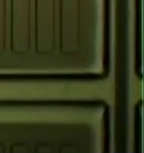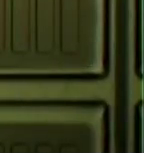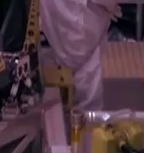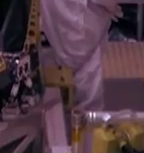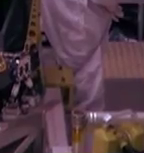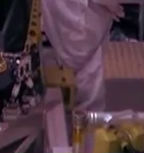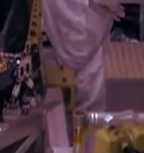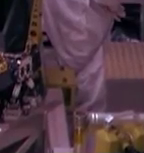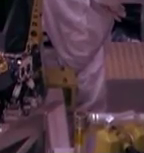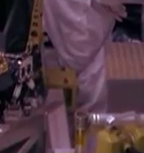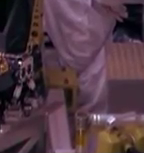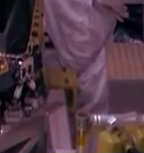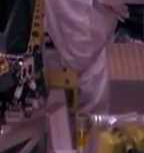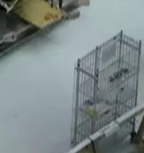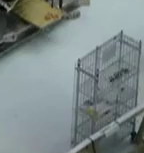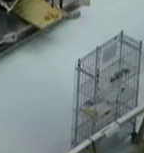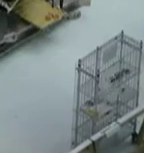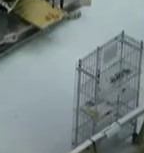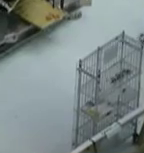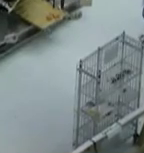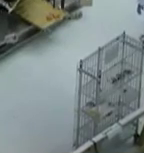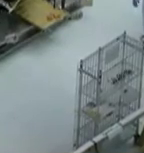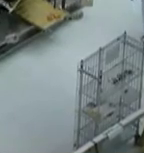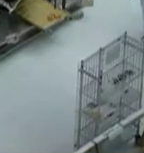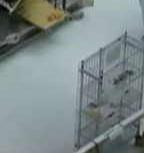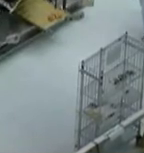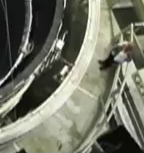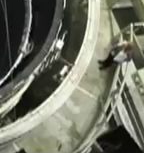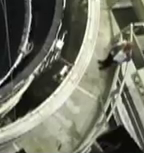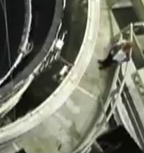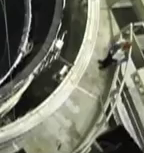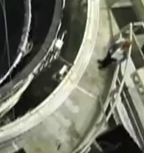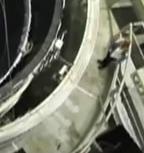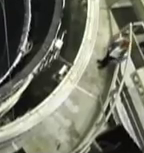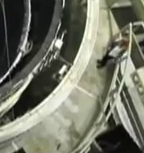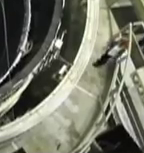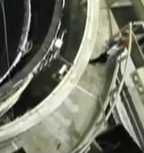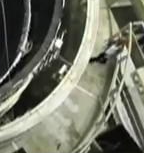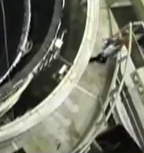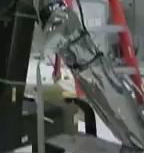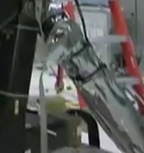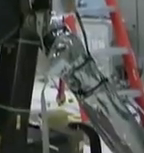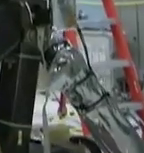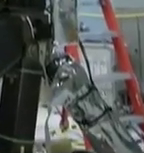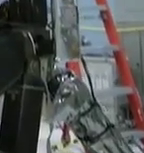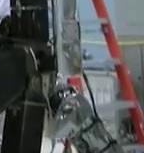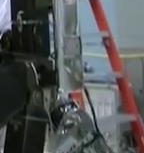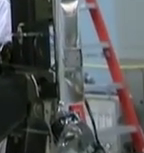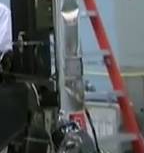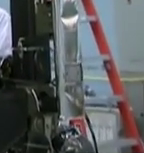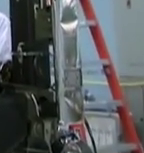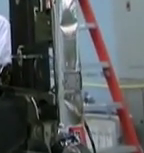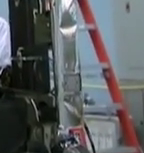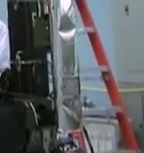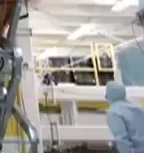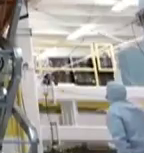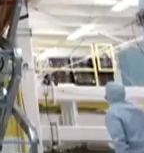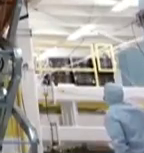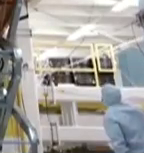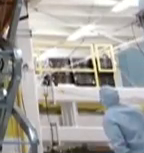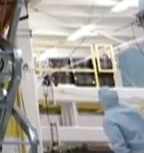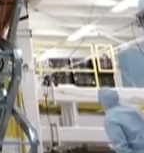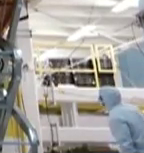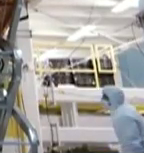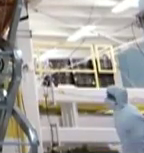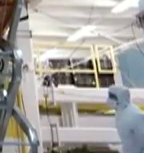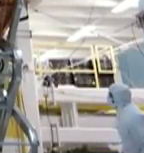universo. James Webb estaba concebido para ser lanzado inicialmente en el 2007, con un presupuesto de apenas